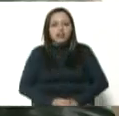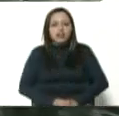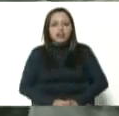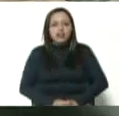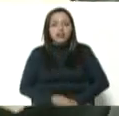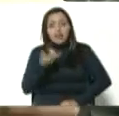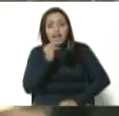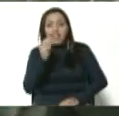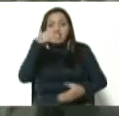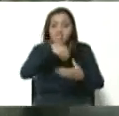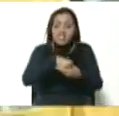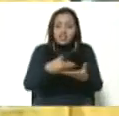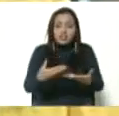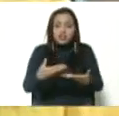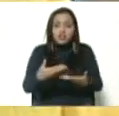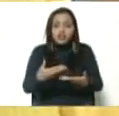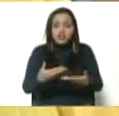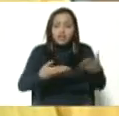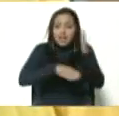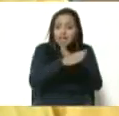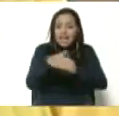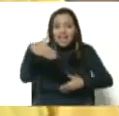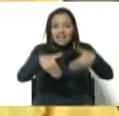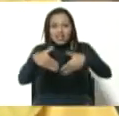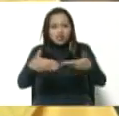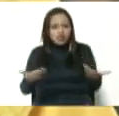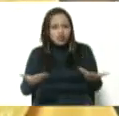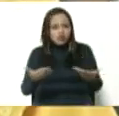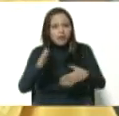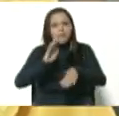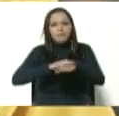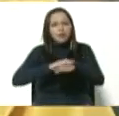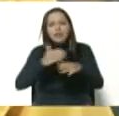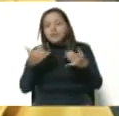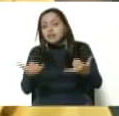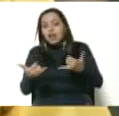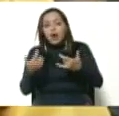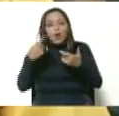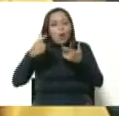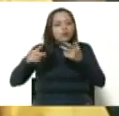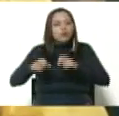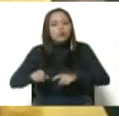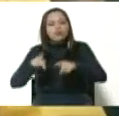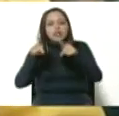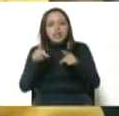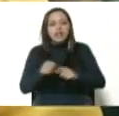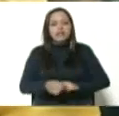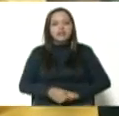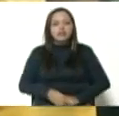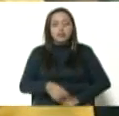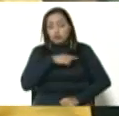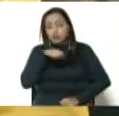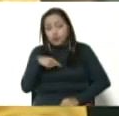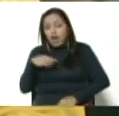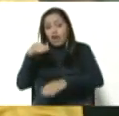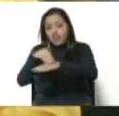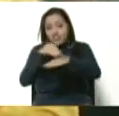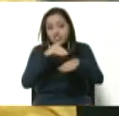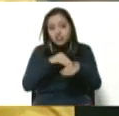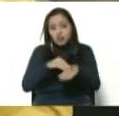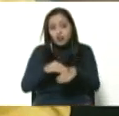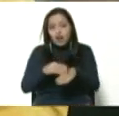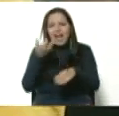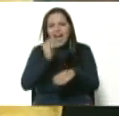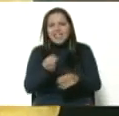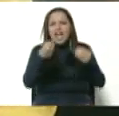electoral, los que han ido a elecciones, porque ya en distintas oportunidades lo hemos hecho saber nosotros, que estamos de acuerdo